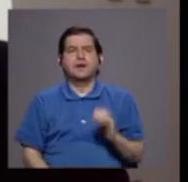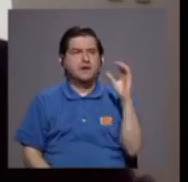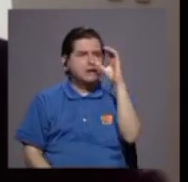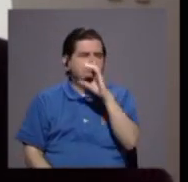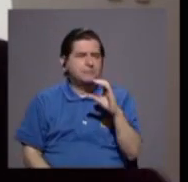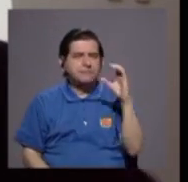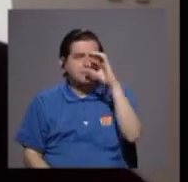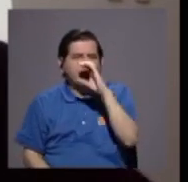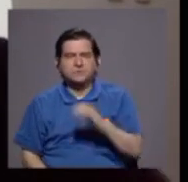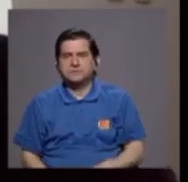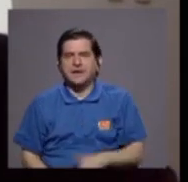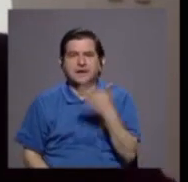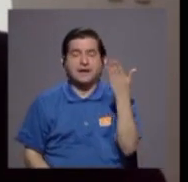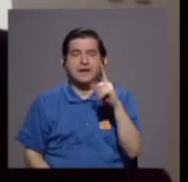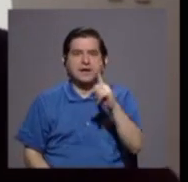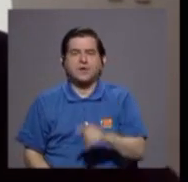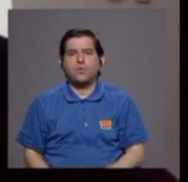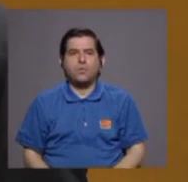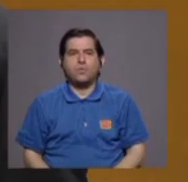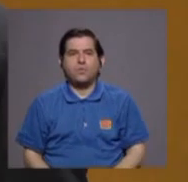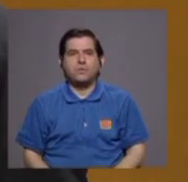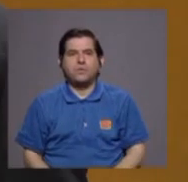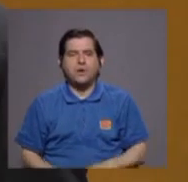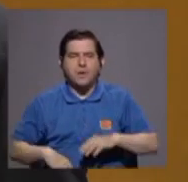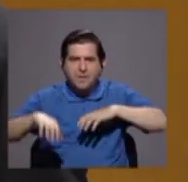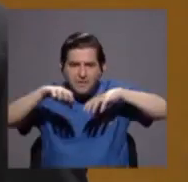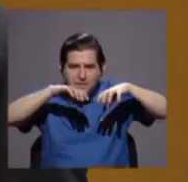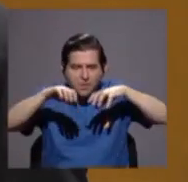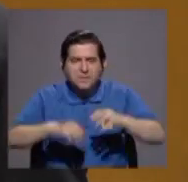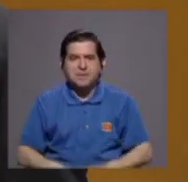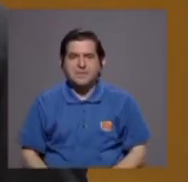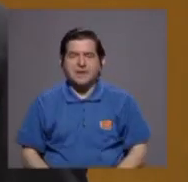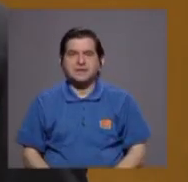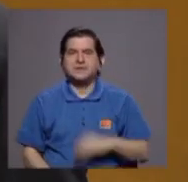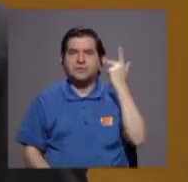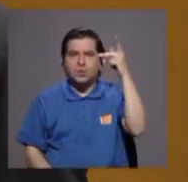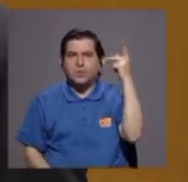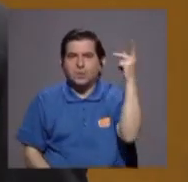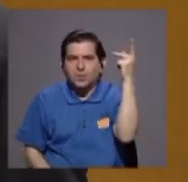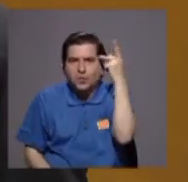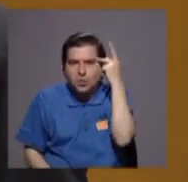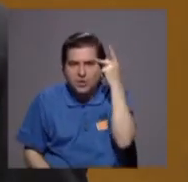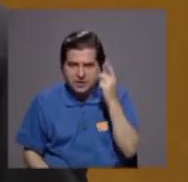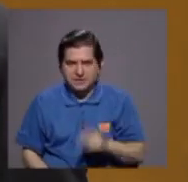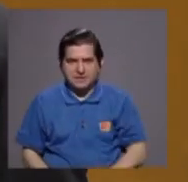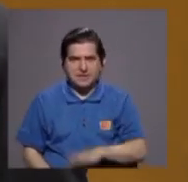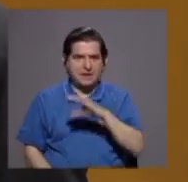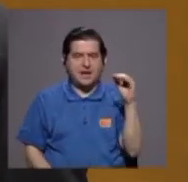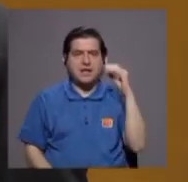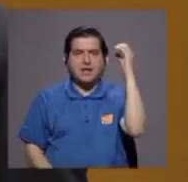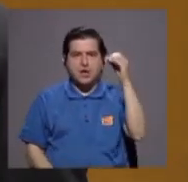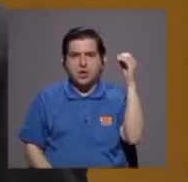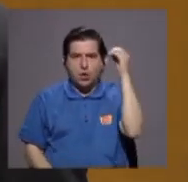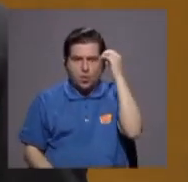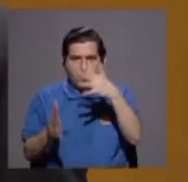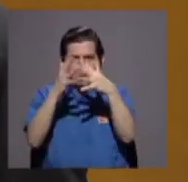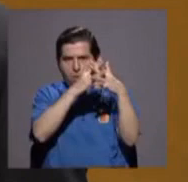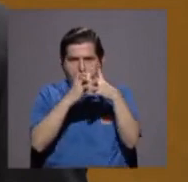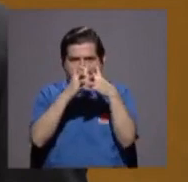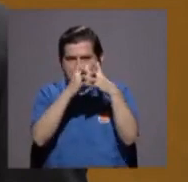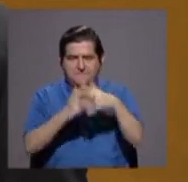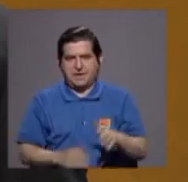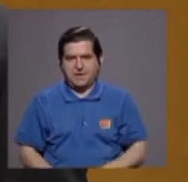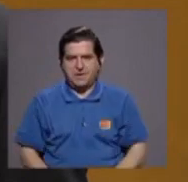buscar un reflujo de las corrientes políticas y de las corrientes de opinión de Estados